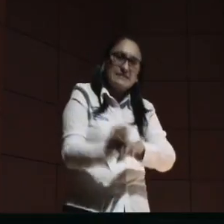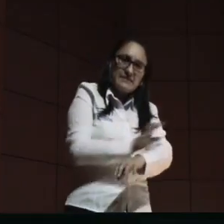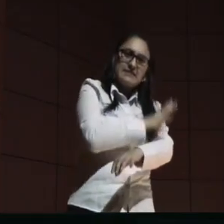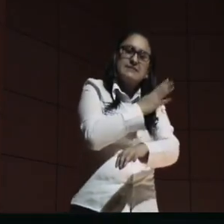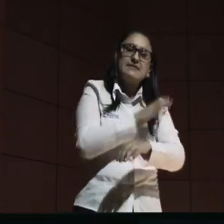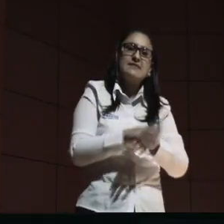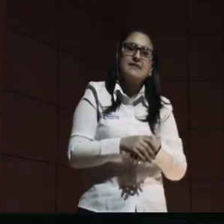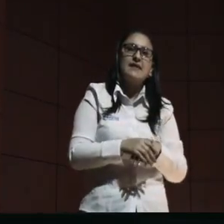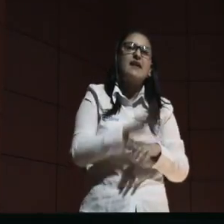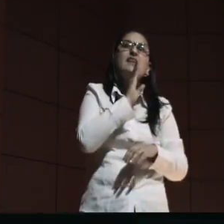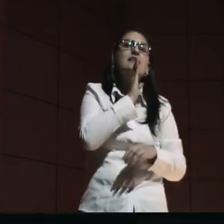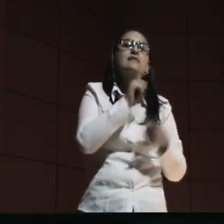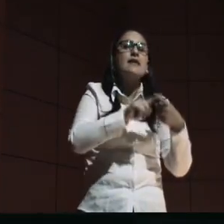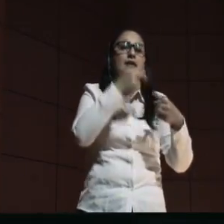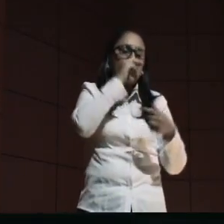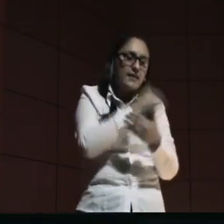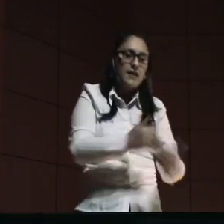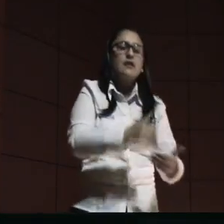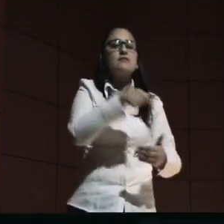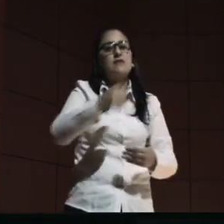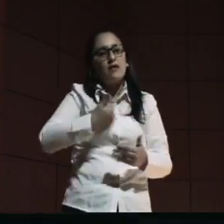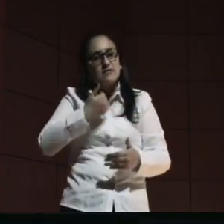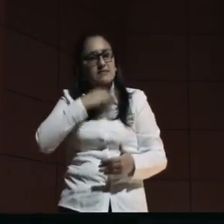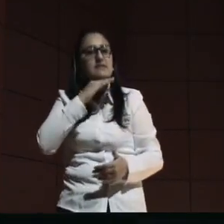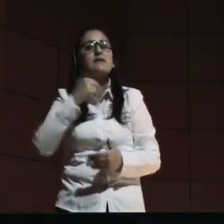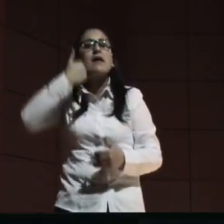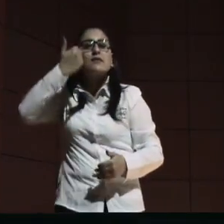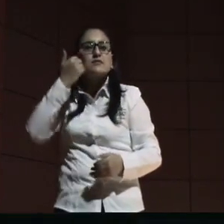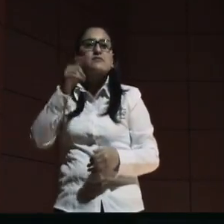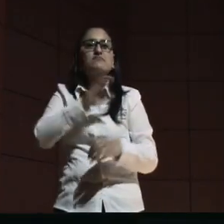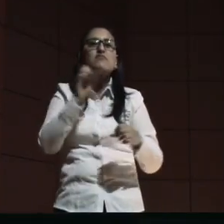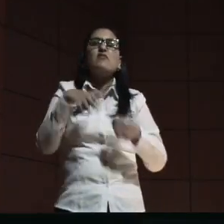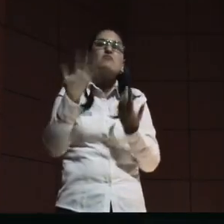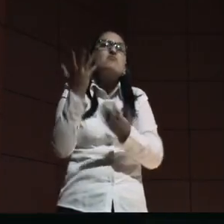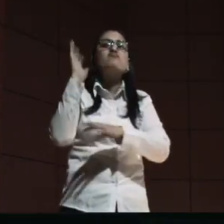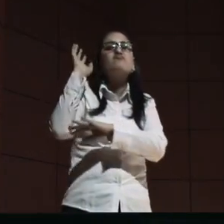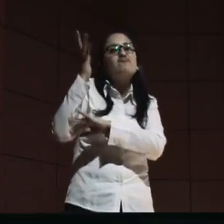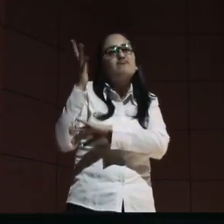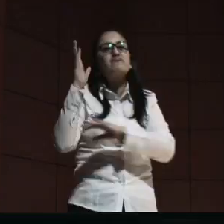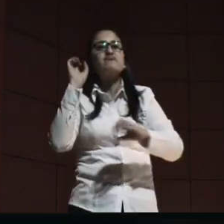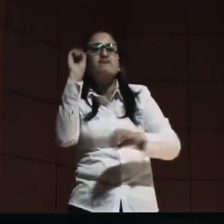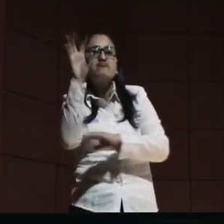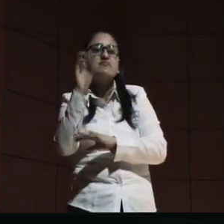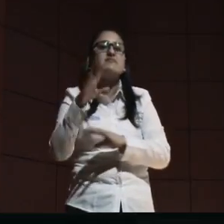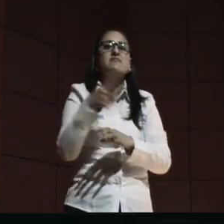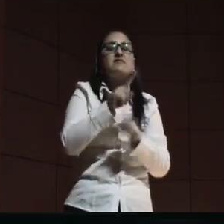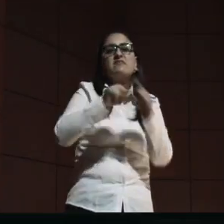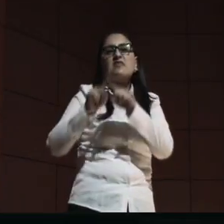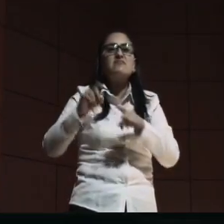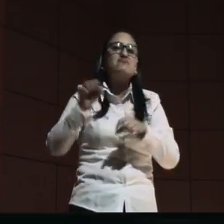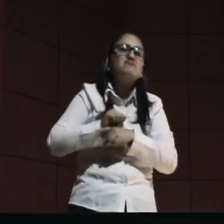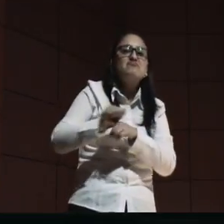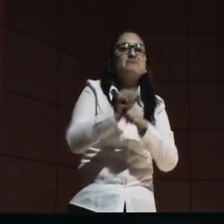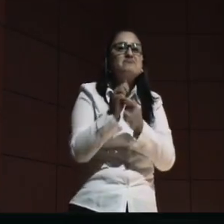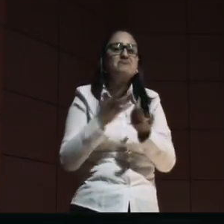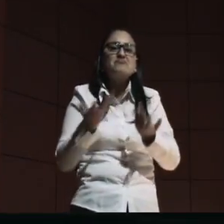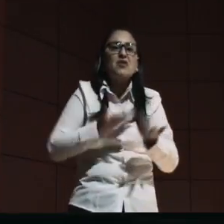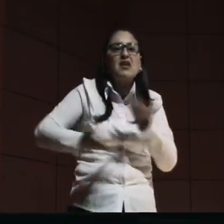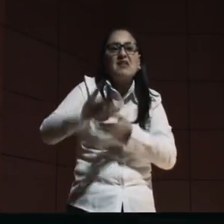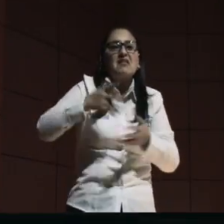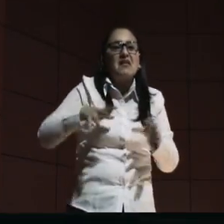sensibilizar a quienes, a niños, niñas, adolescentes y adultos a través de conferencias y o prácticas